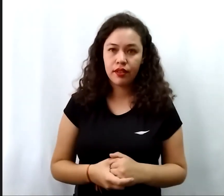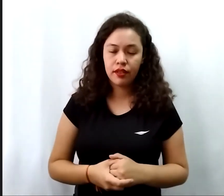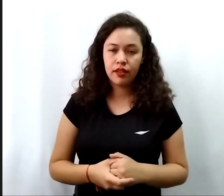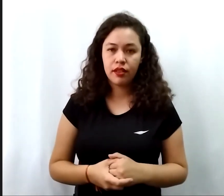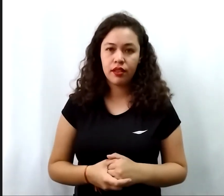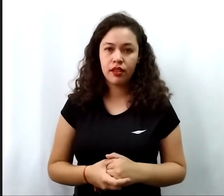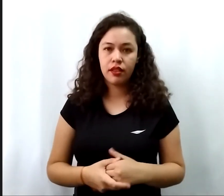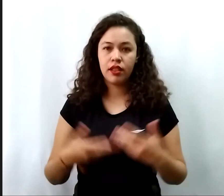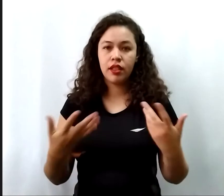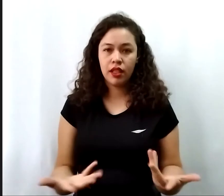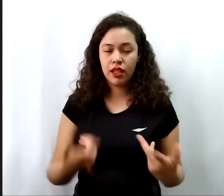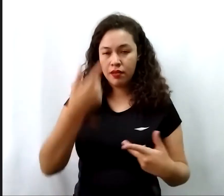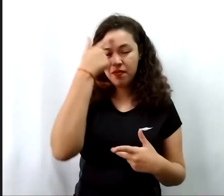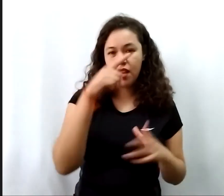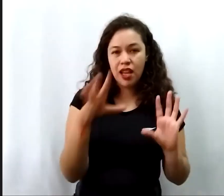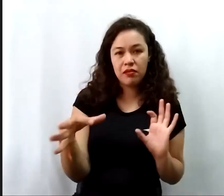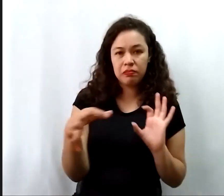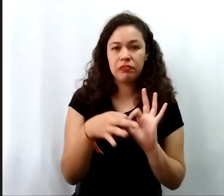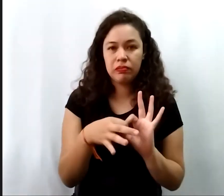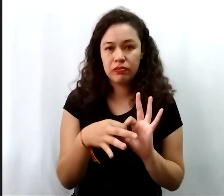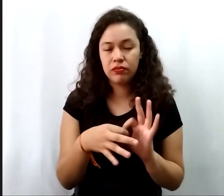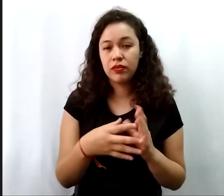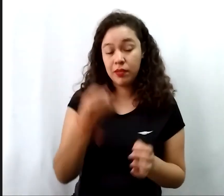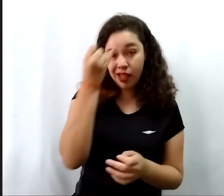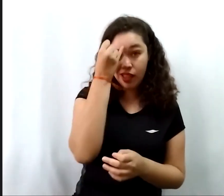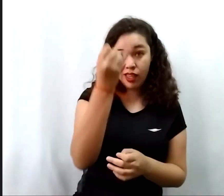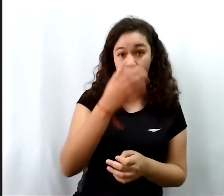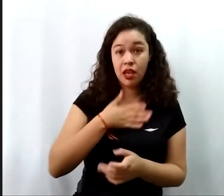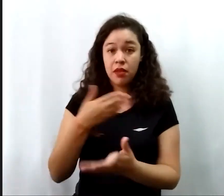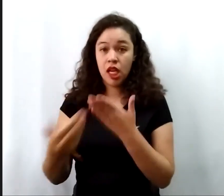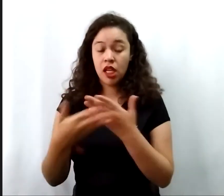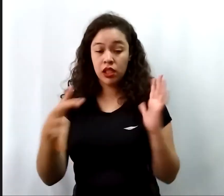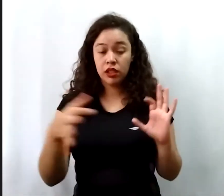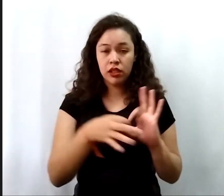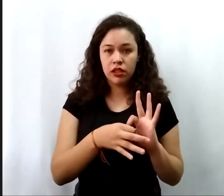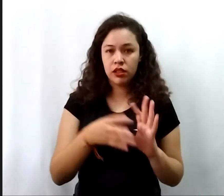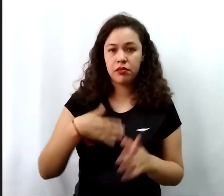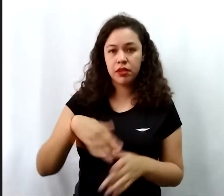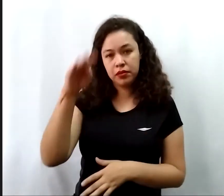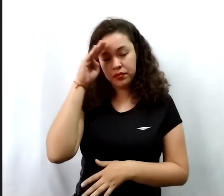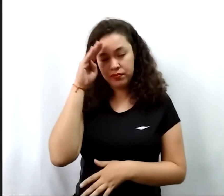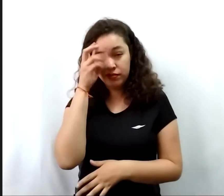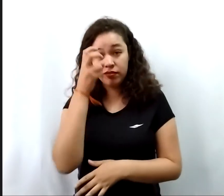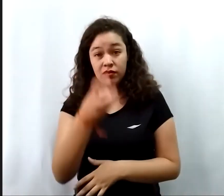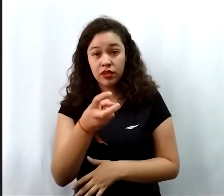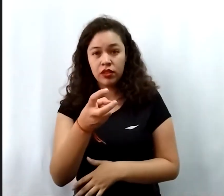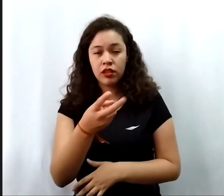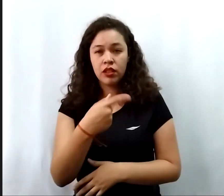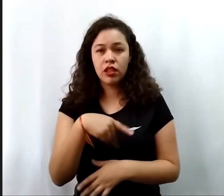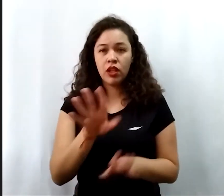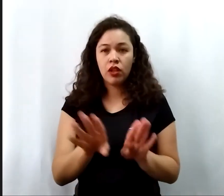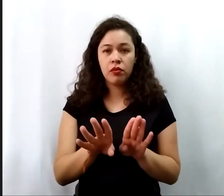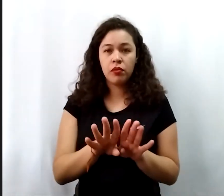esto de ser congruentes. Entonces, mi reflexión para finalizar es eso. Abracemos